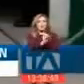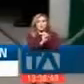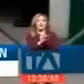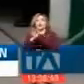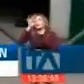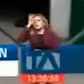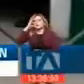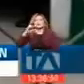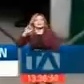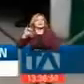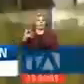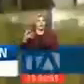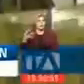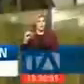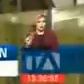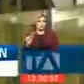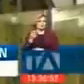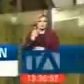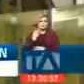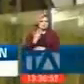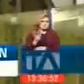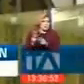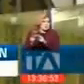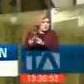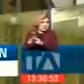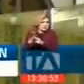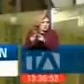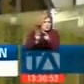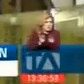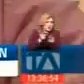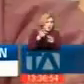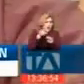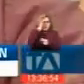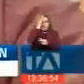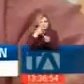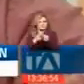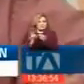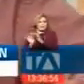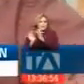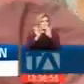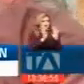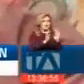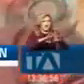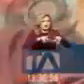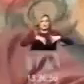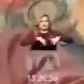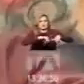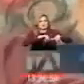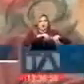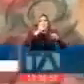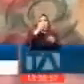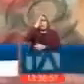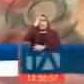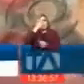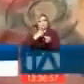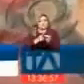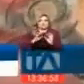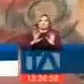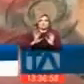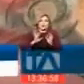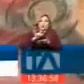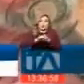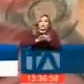está verificando si esta misma red migró a los hospitales de Quito. Sí, yo creo que se repiten y esa información también consta en el CERCOP. Estamos